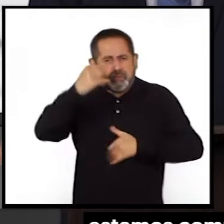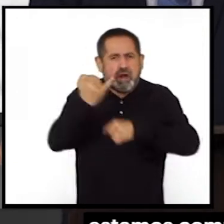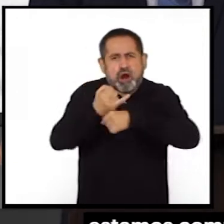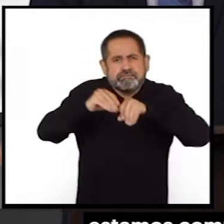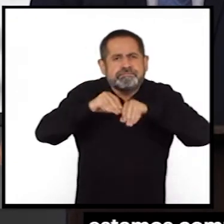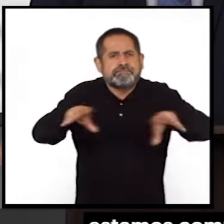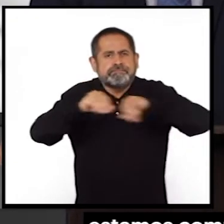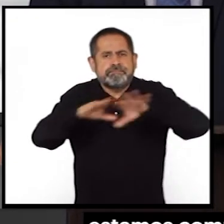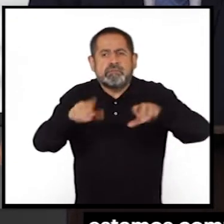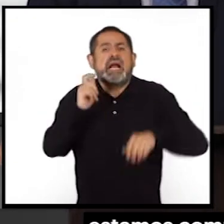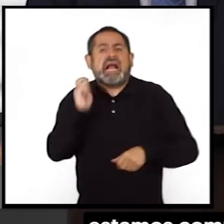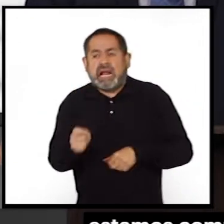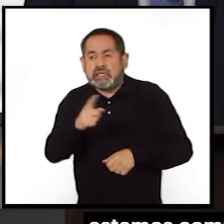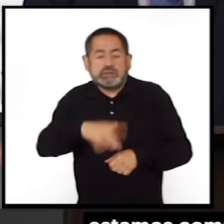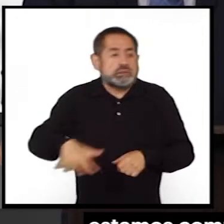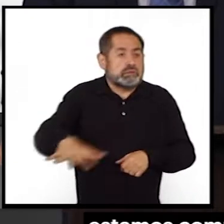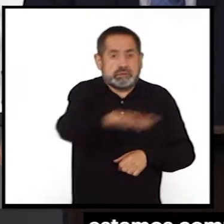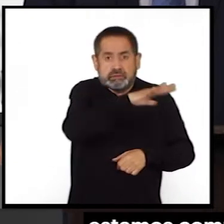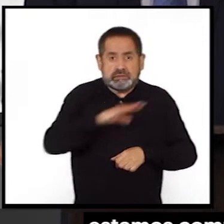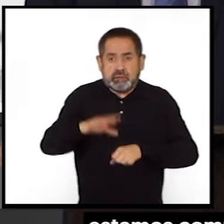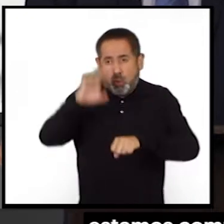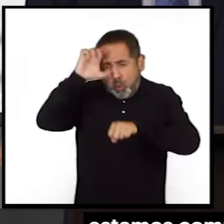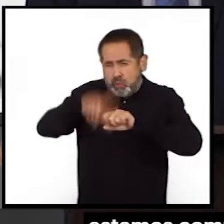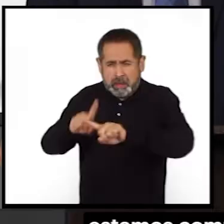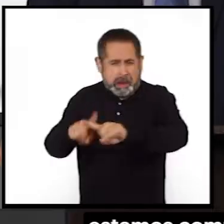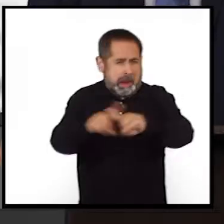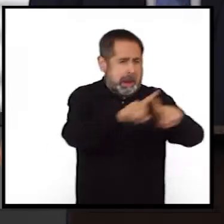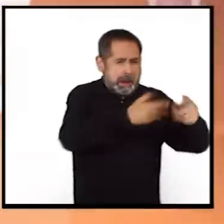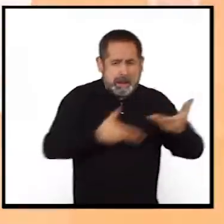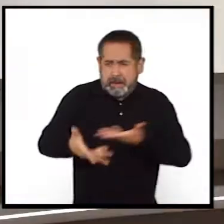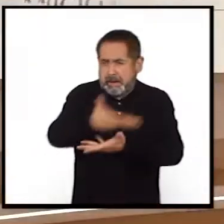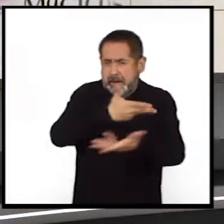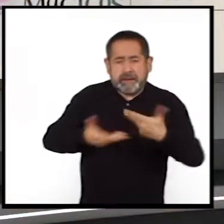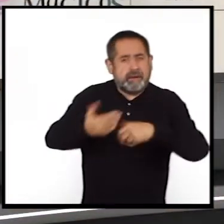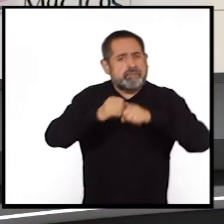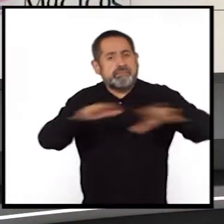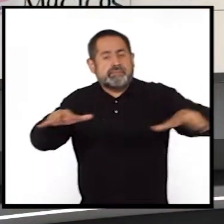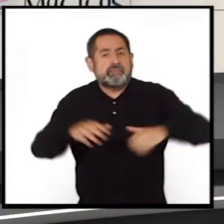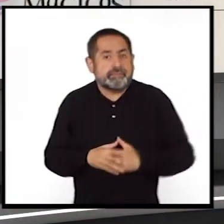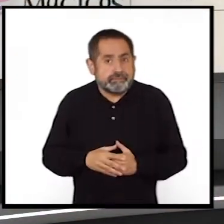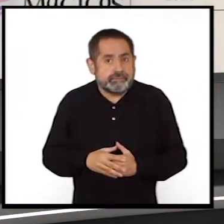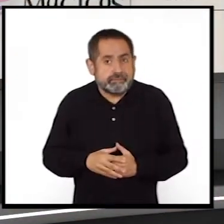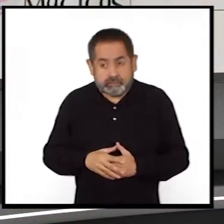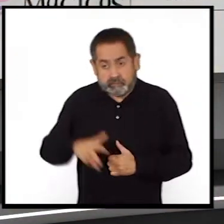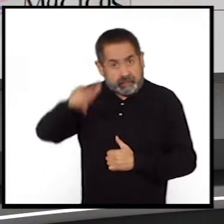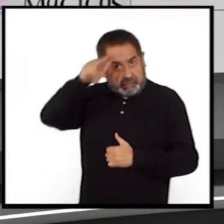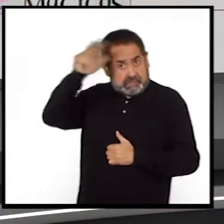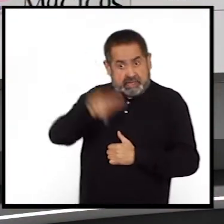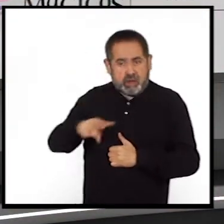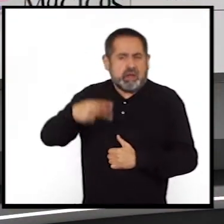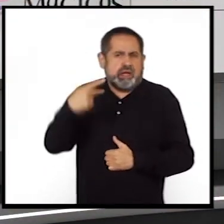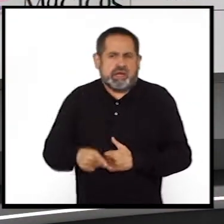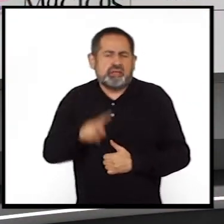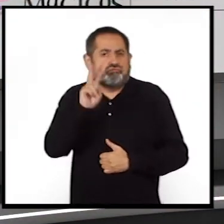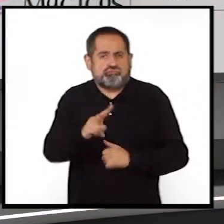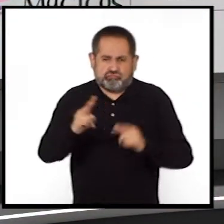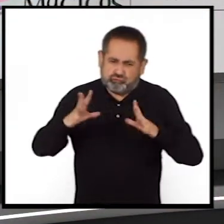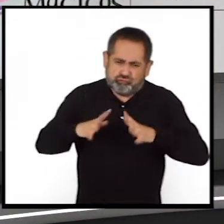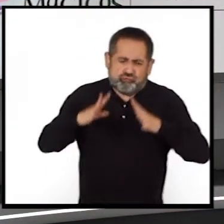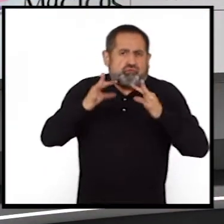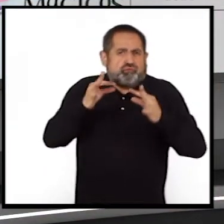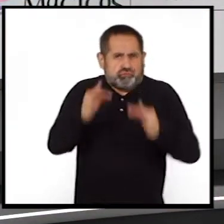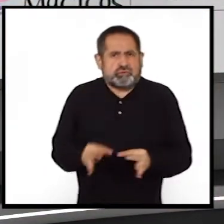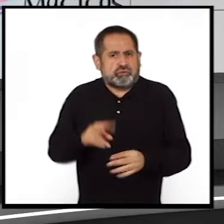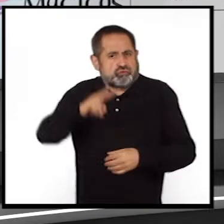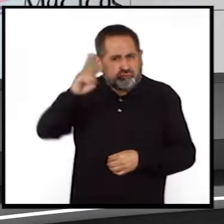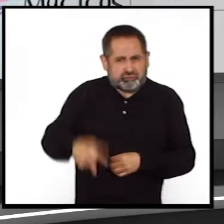la difusión y pluriculturalidad de nuestro magno evento. En Hidalgo, estamos muy orgullosos de ser cuna y